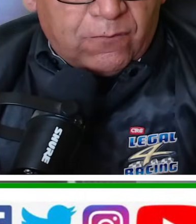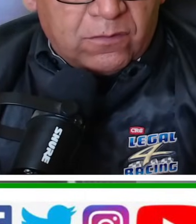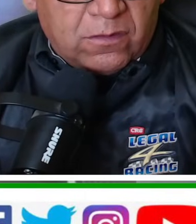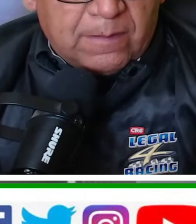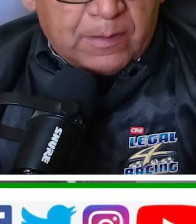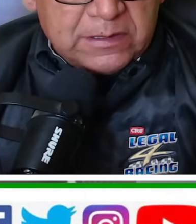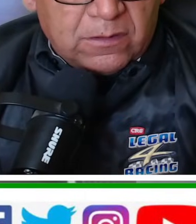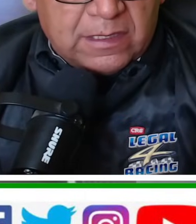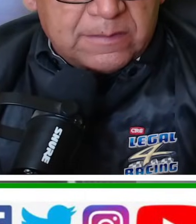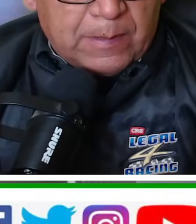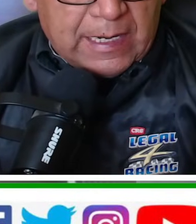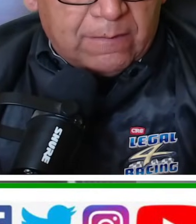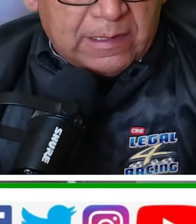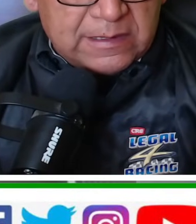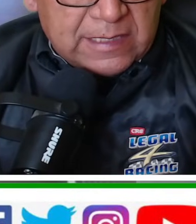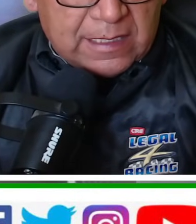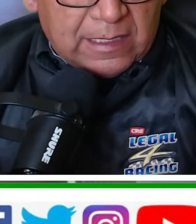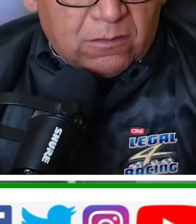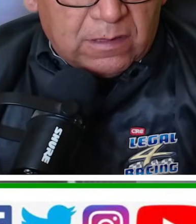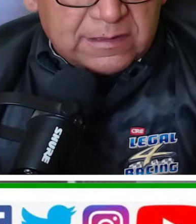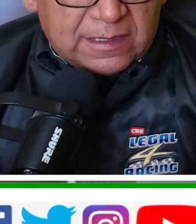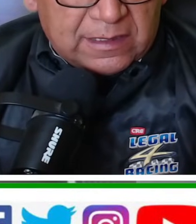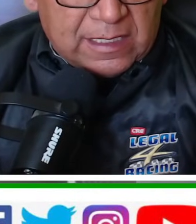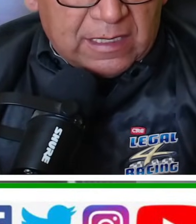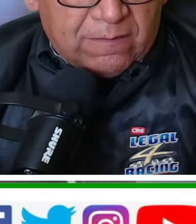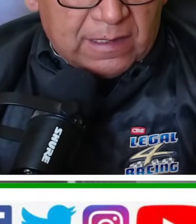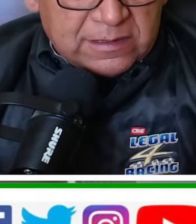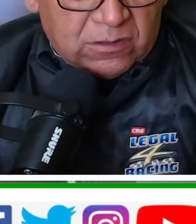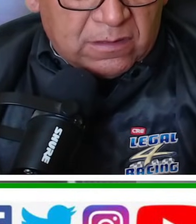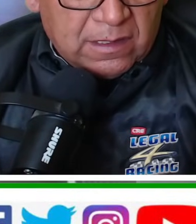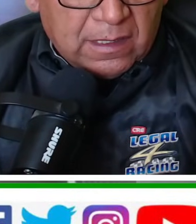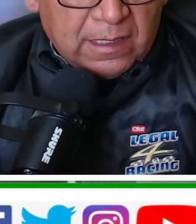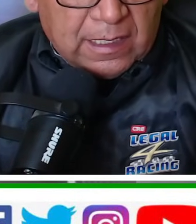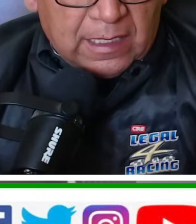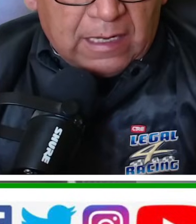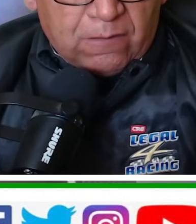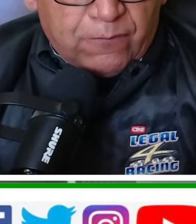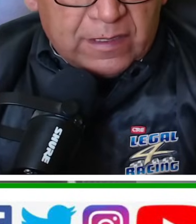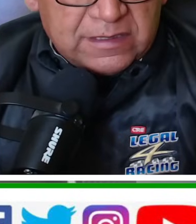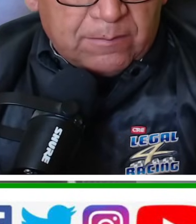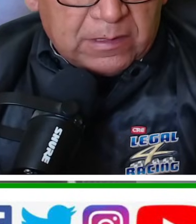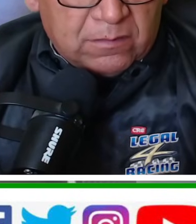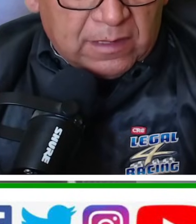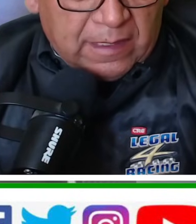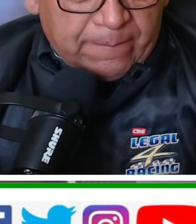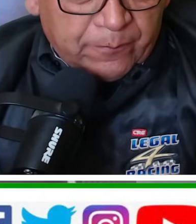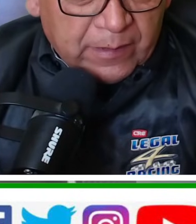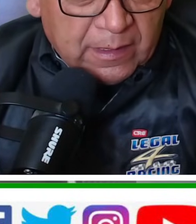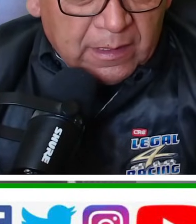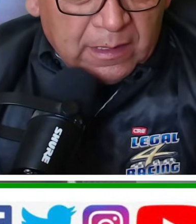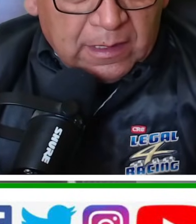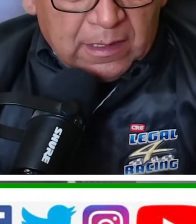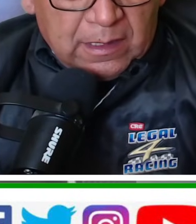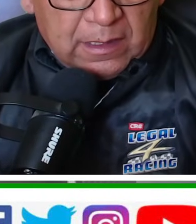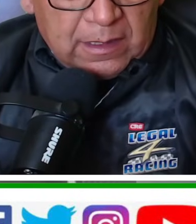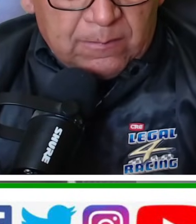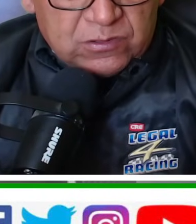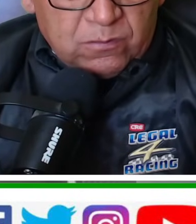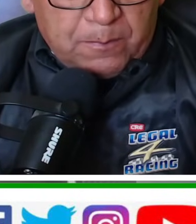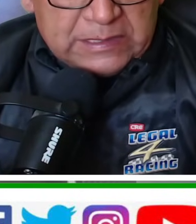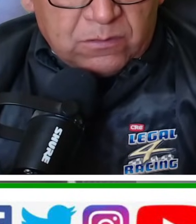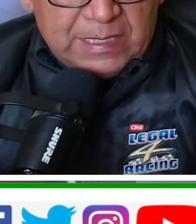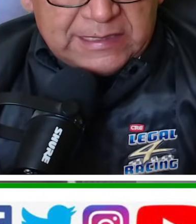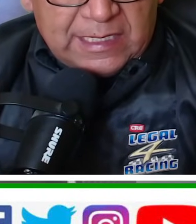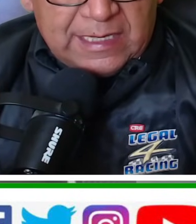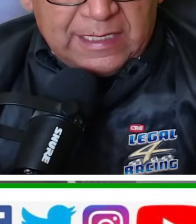del Fondo de Pensiones para el Bienestar, dijo la Secretaría de Gobernación en la conferencia matutina. Damos